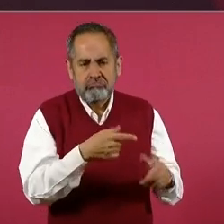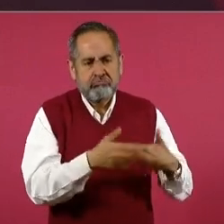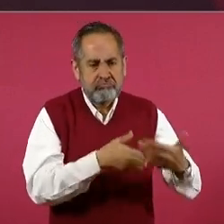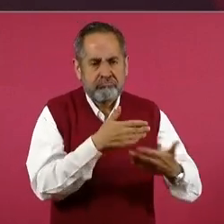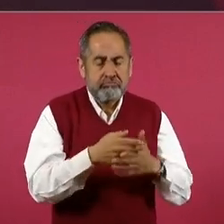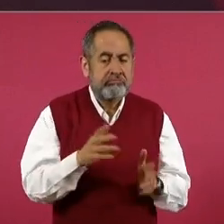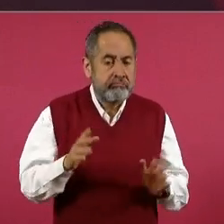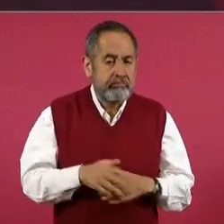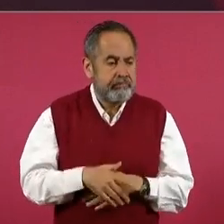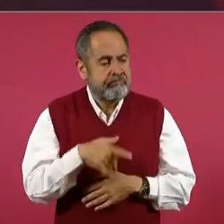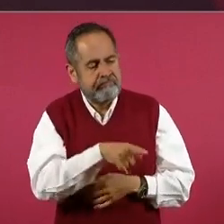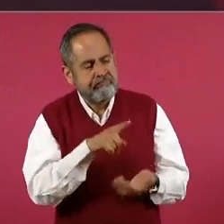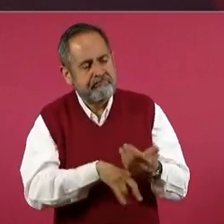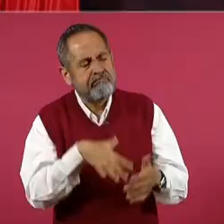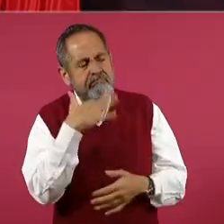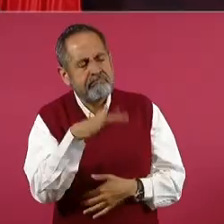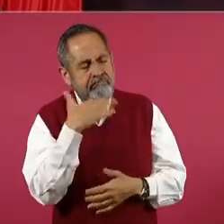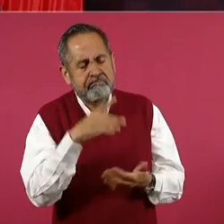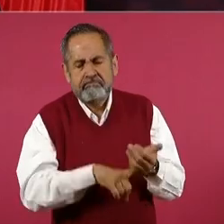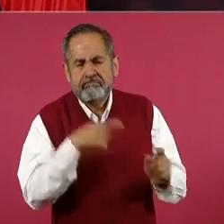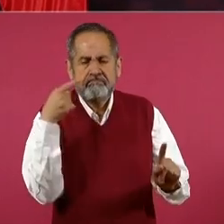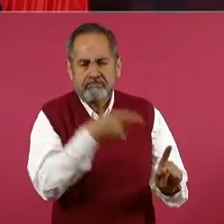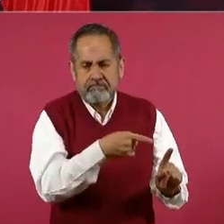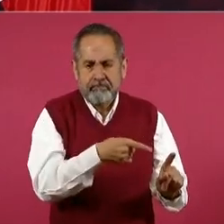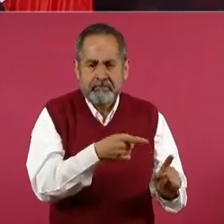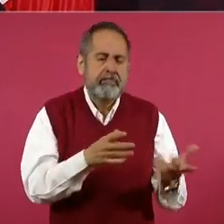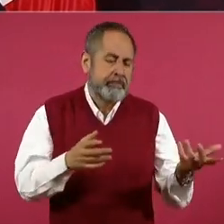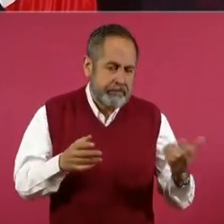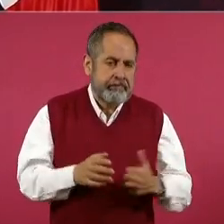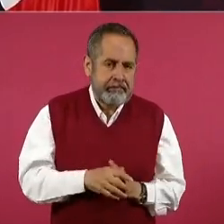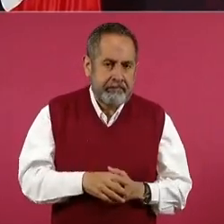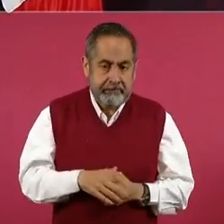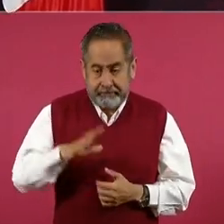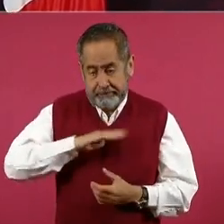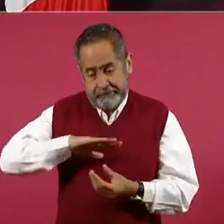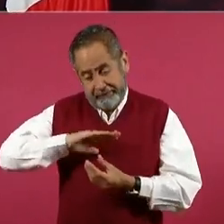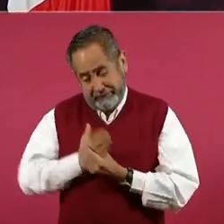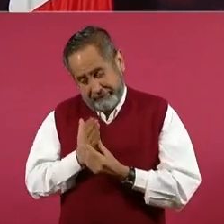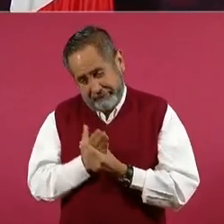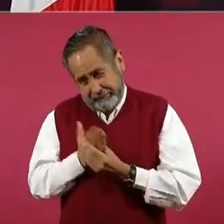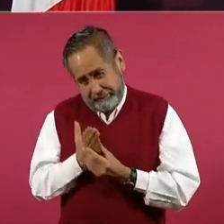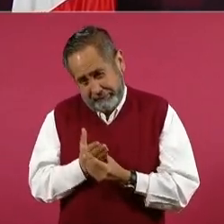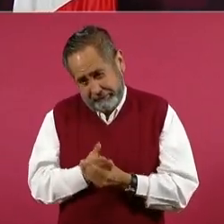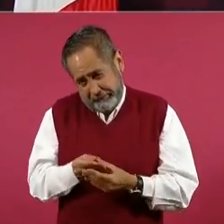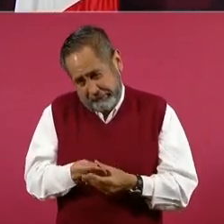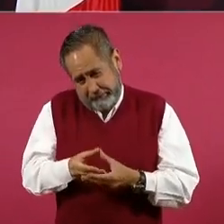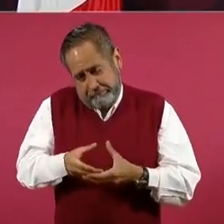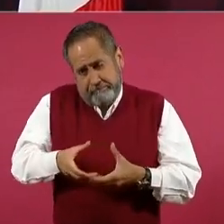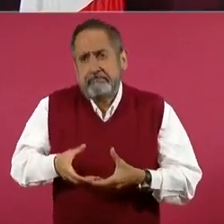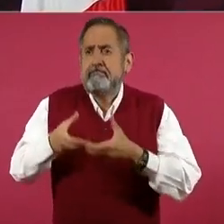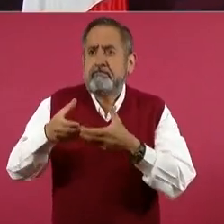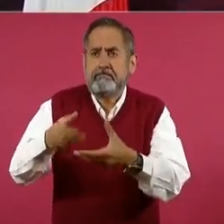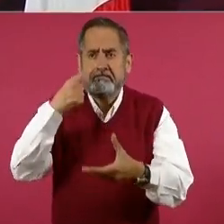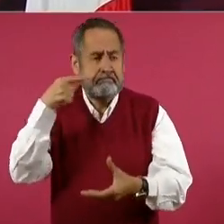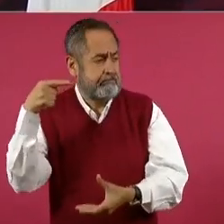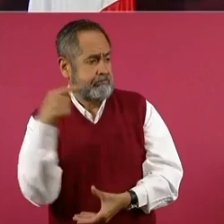La acusación de corrupción. Hay todo un expediente. Lo que pasa que